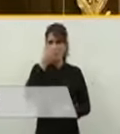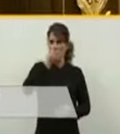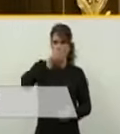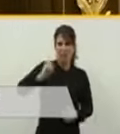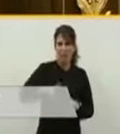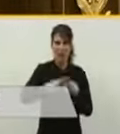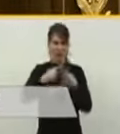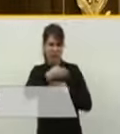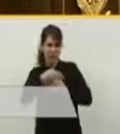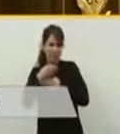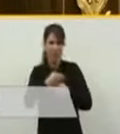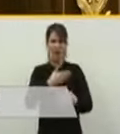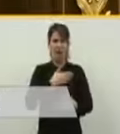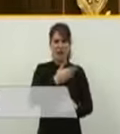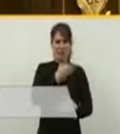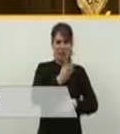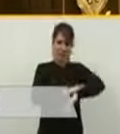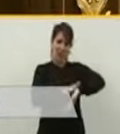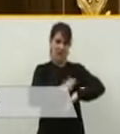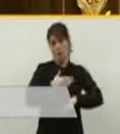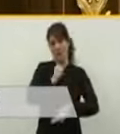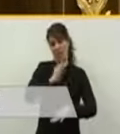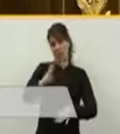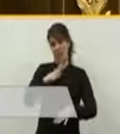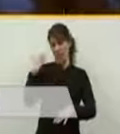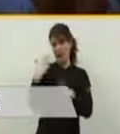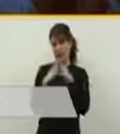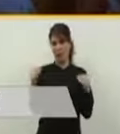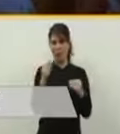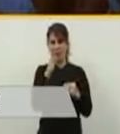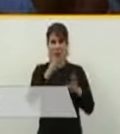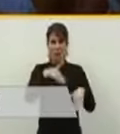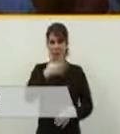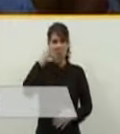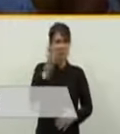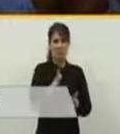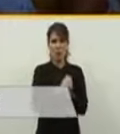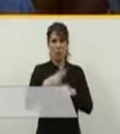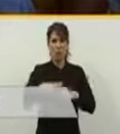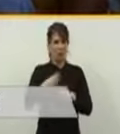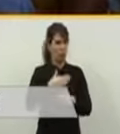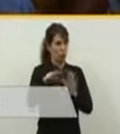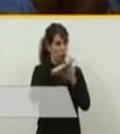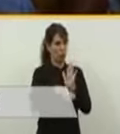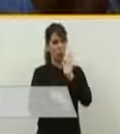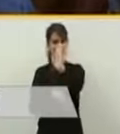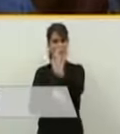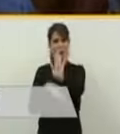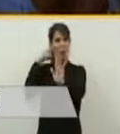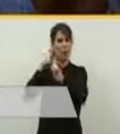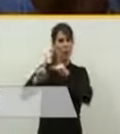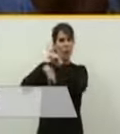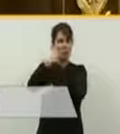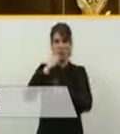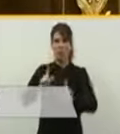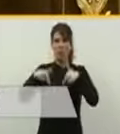Unida en el caso de Andalucía, para al final acabar despreciando todas las políticas que nosotros habíamos puesto encima de la mesa para tirarlas a la basura de la mano de